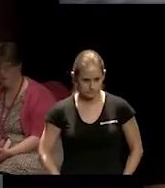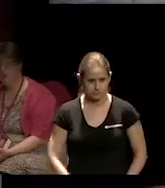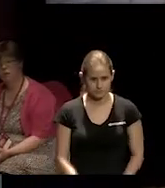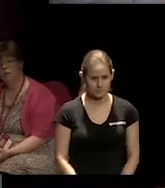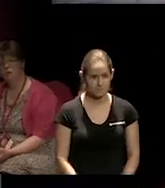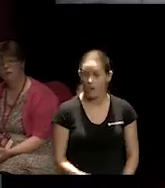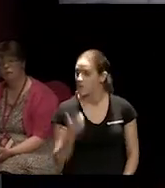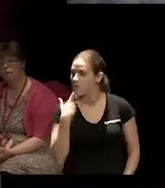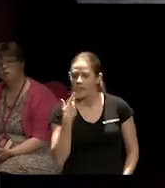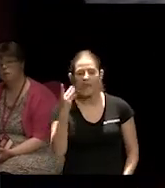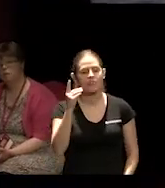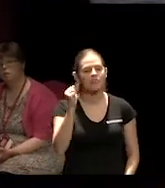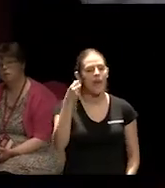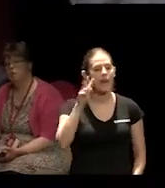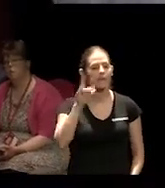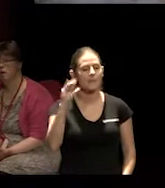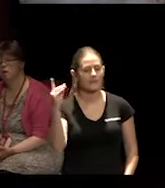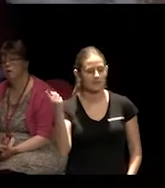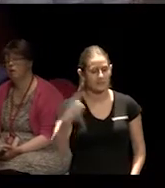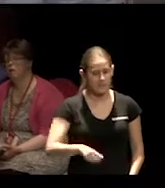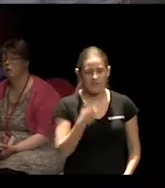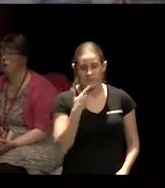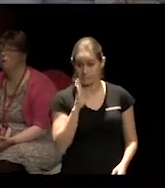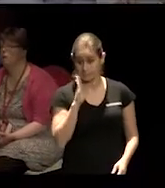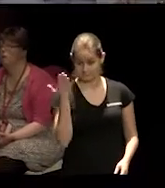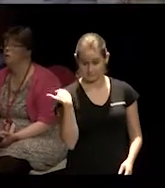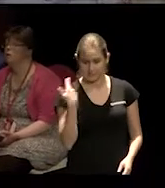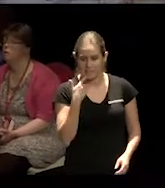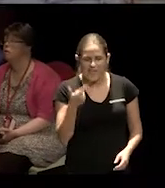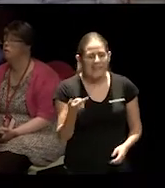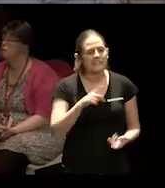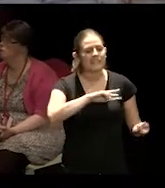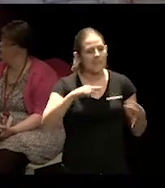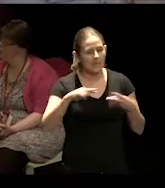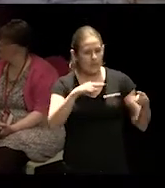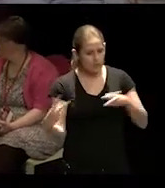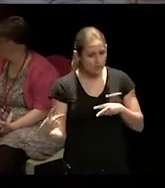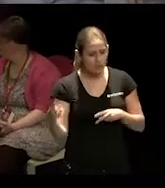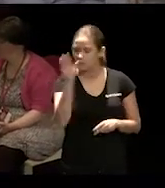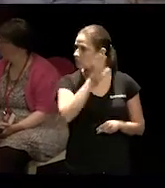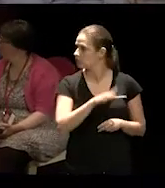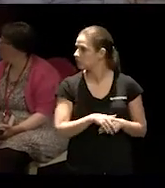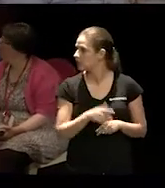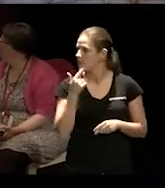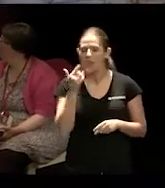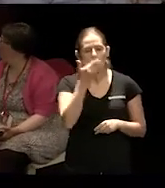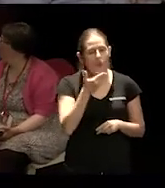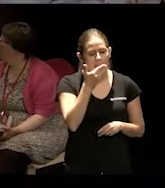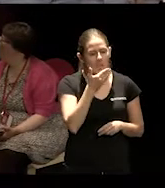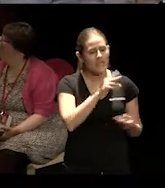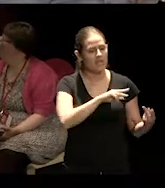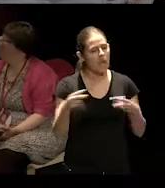Como decía David, el CESIA es el Centro Español del Subtitulado y la Audiodescripción. Te corrijo, David. Perdón. No es de subtitulado.